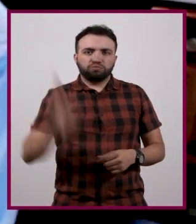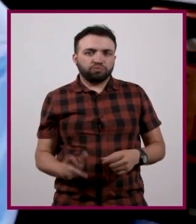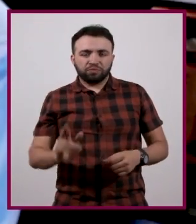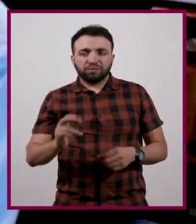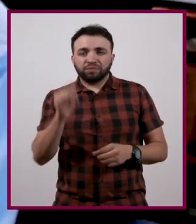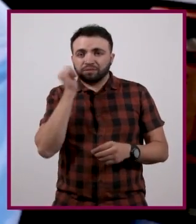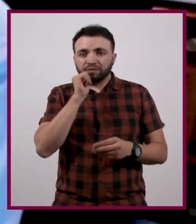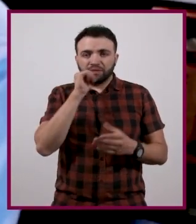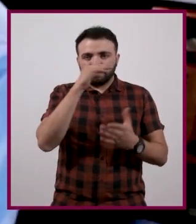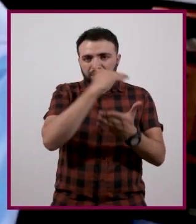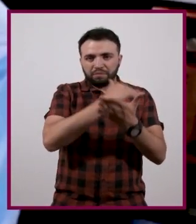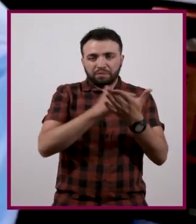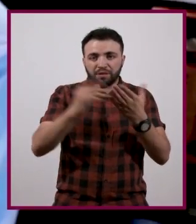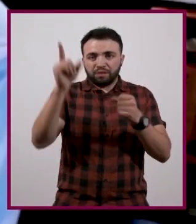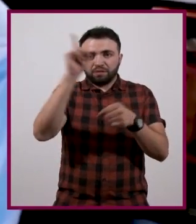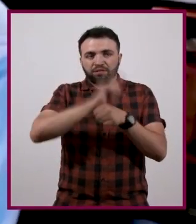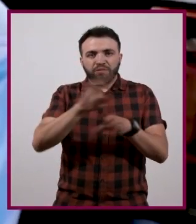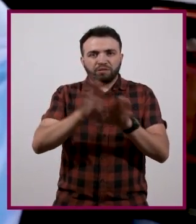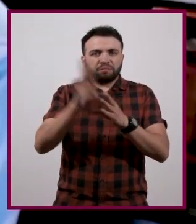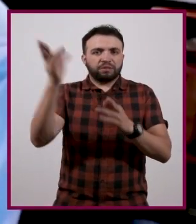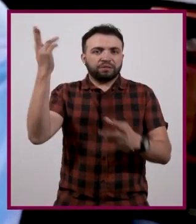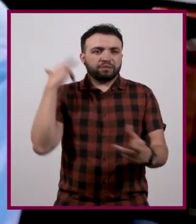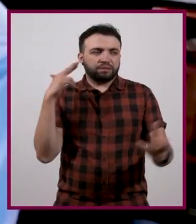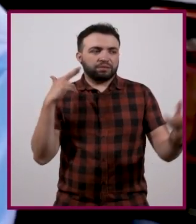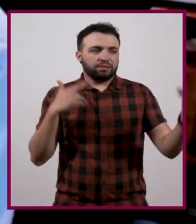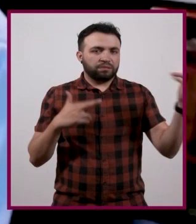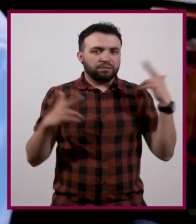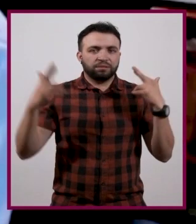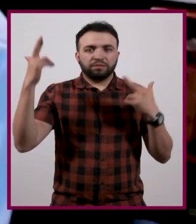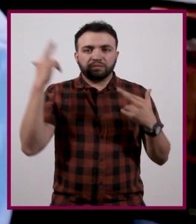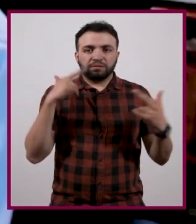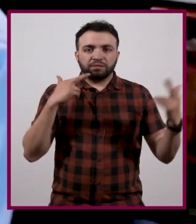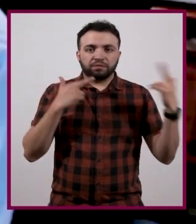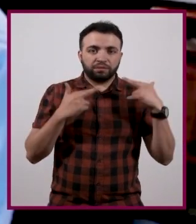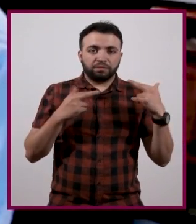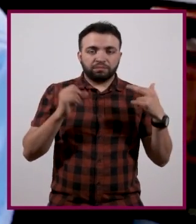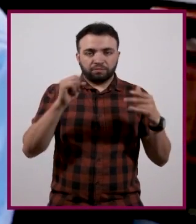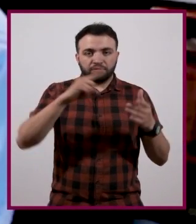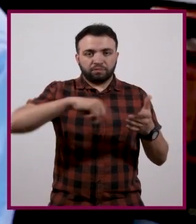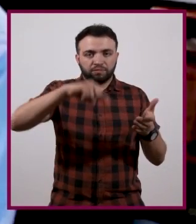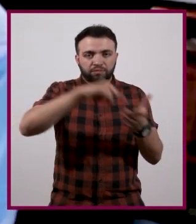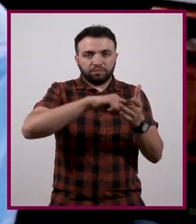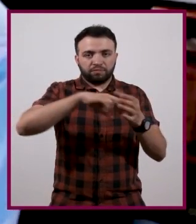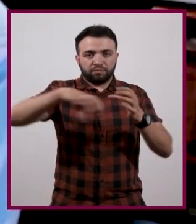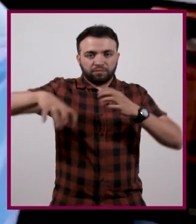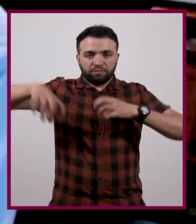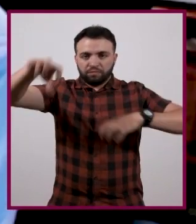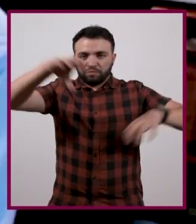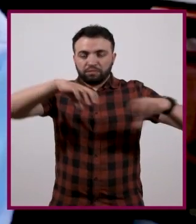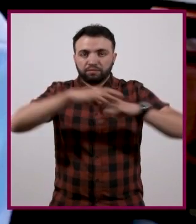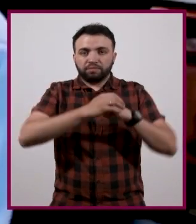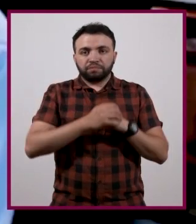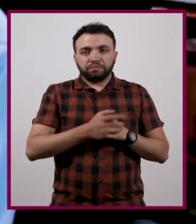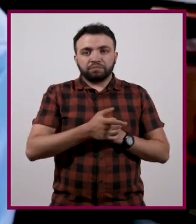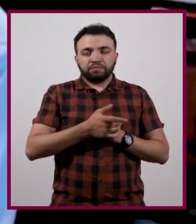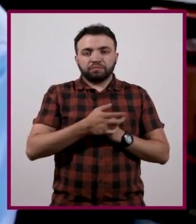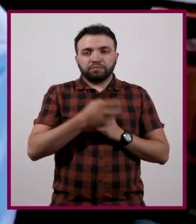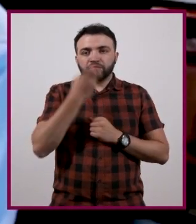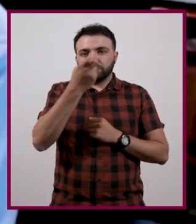mediodía, toda una sucesión de truenos que se escuchan en el sitio. Es una posibilidad